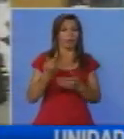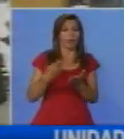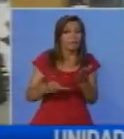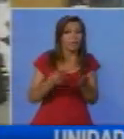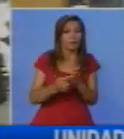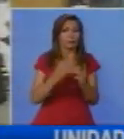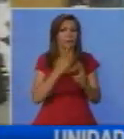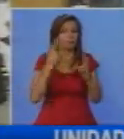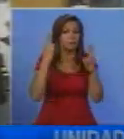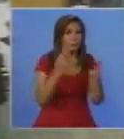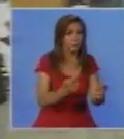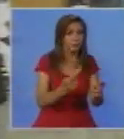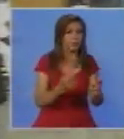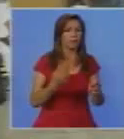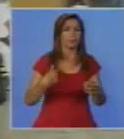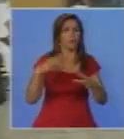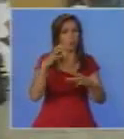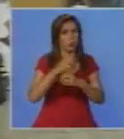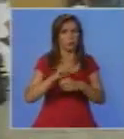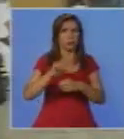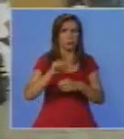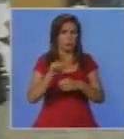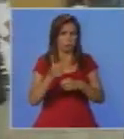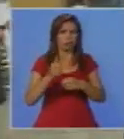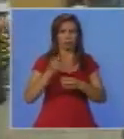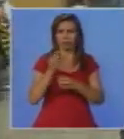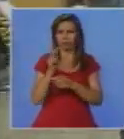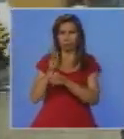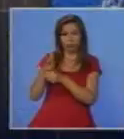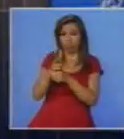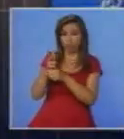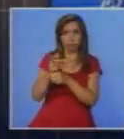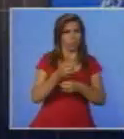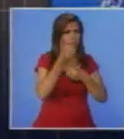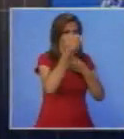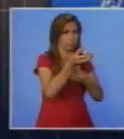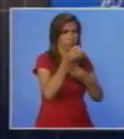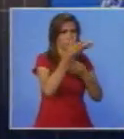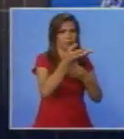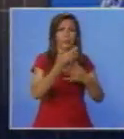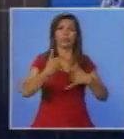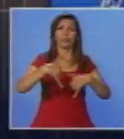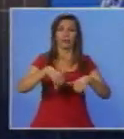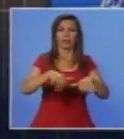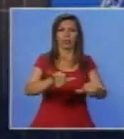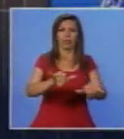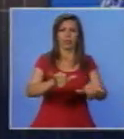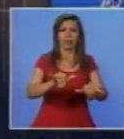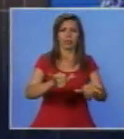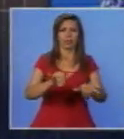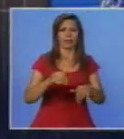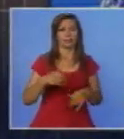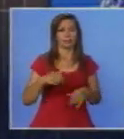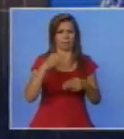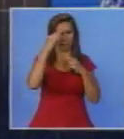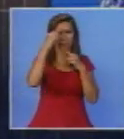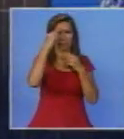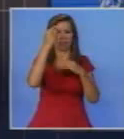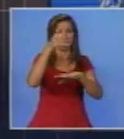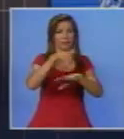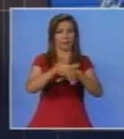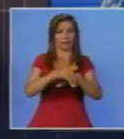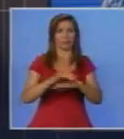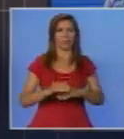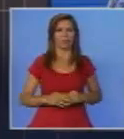que ocurra en esta audiencia de juzgamiento de los 53 detenidos. Seguimos contigo, Gisela, y amigos, muy buenas tardes. Buenas tardes